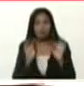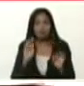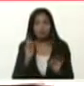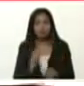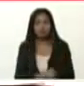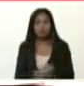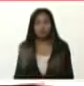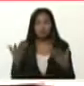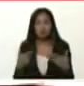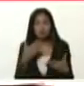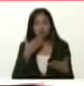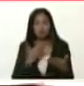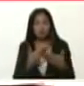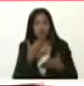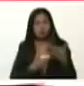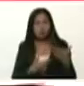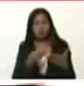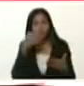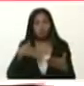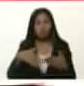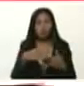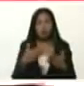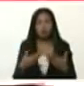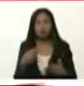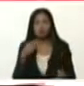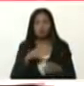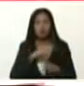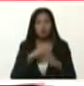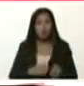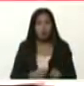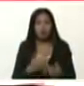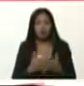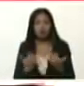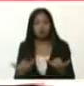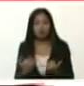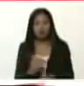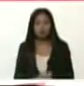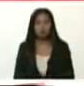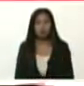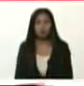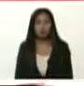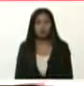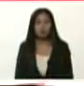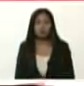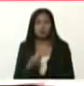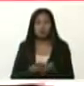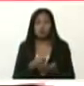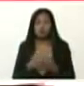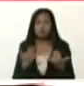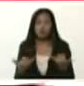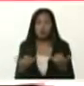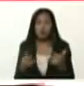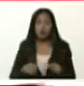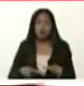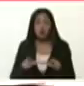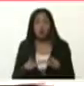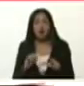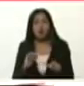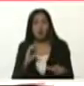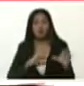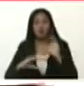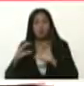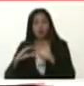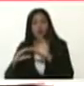Ahí traje la petición del pueblo de Nueva Esparta, hay que entrarle duro, duro eso, con estos recursos. En el sector